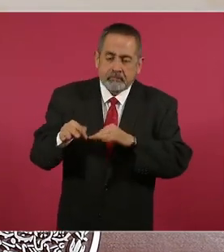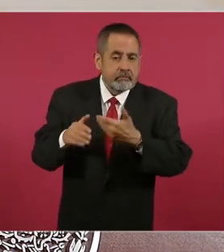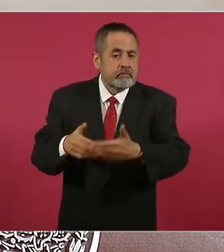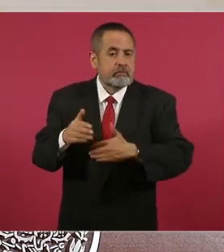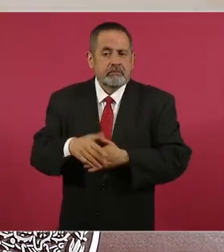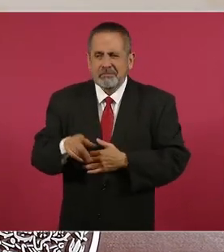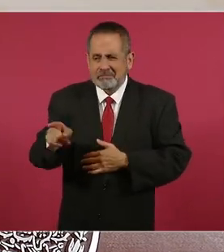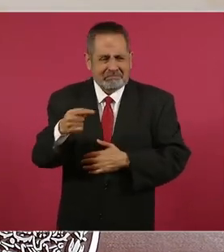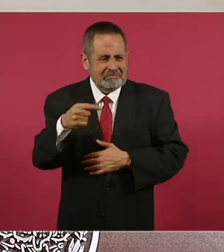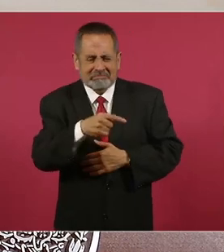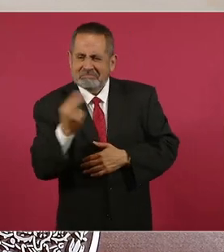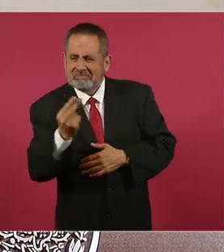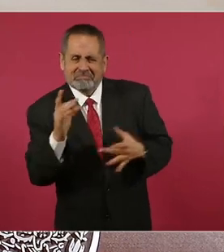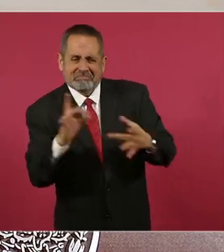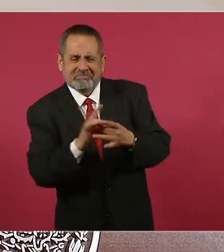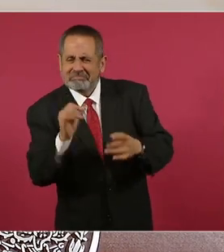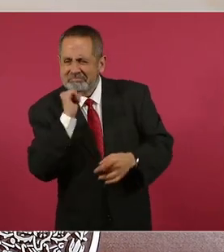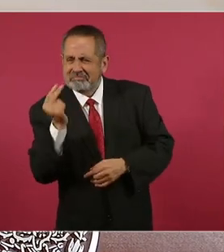necesidad